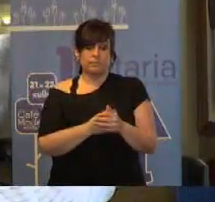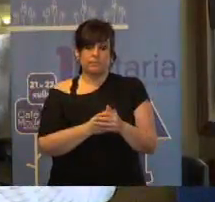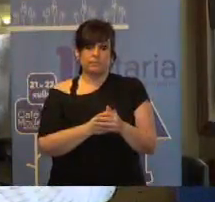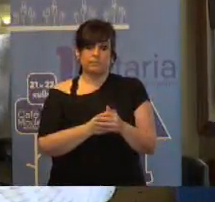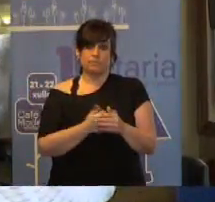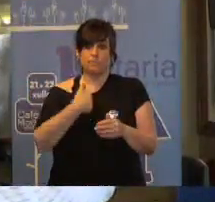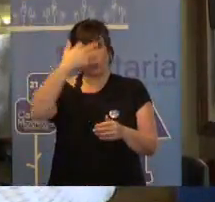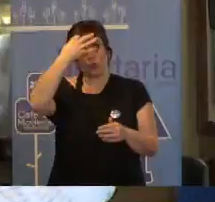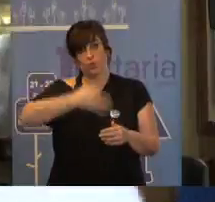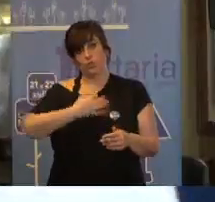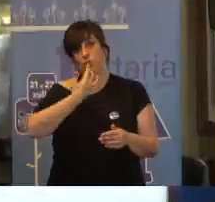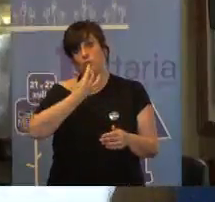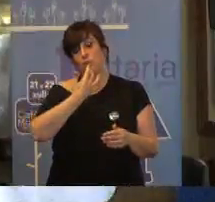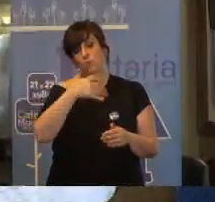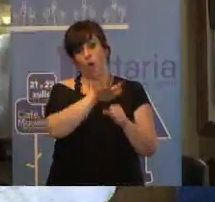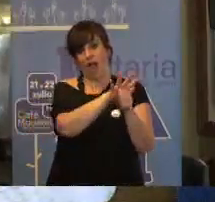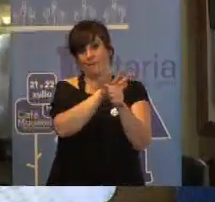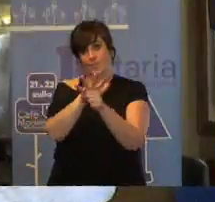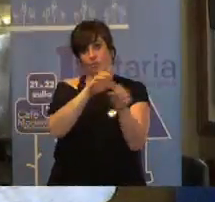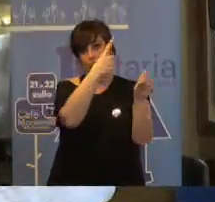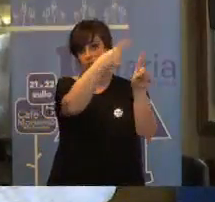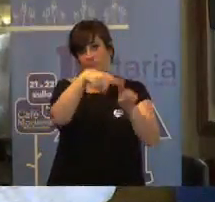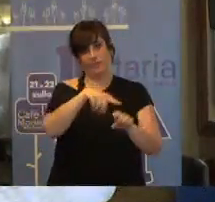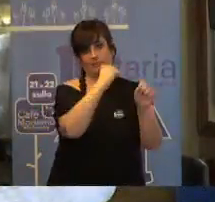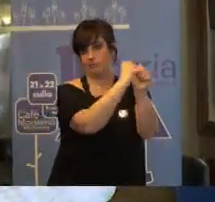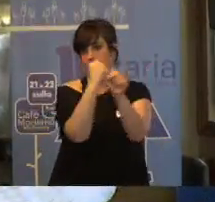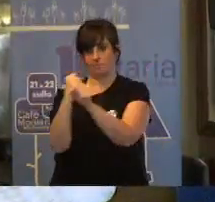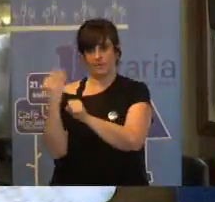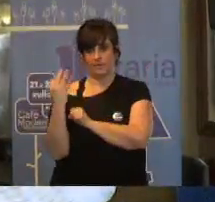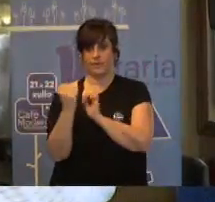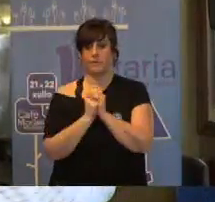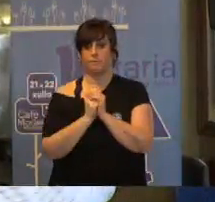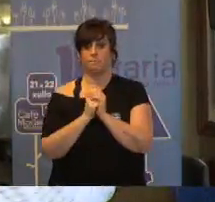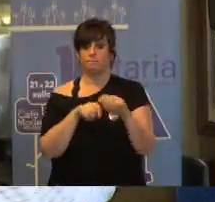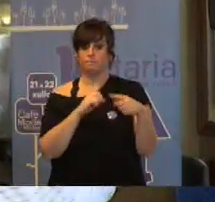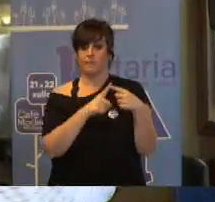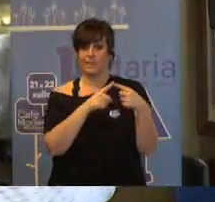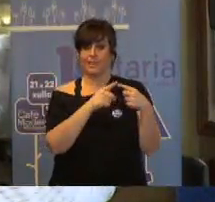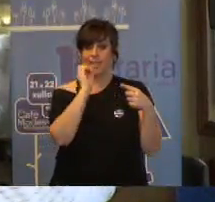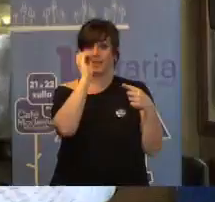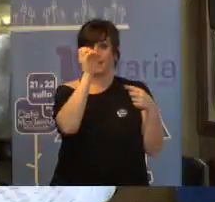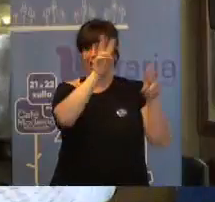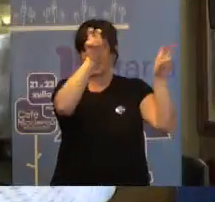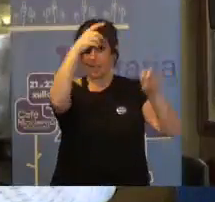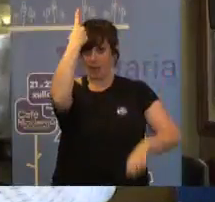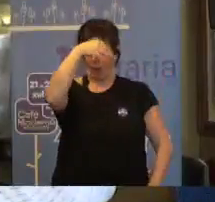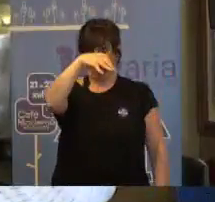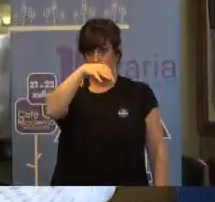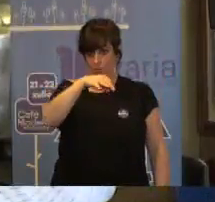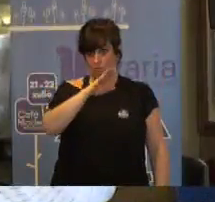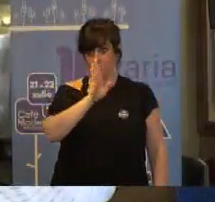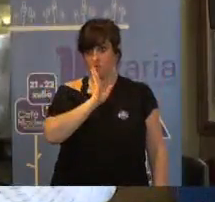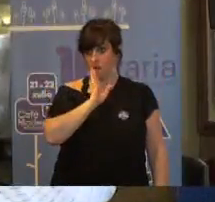creo que deberemos traballar en diferentes ámbitos. Deberemos facer charlas monográficas, como apuntaba